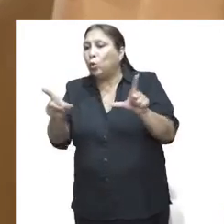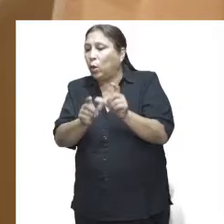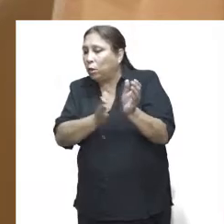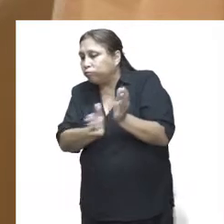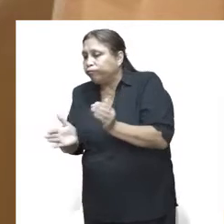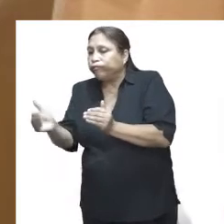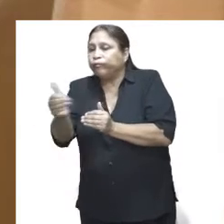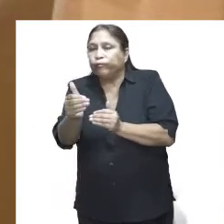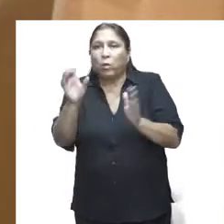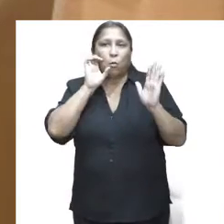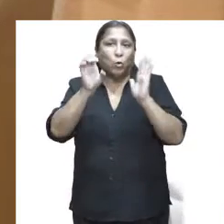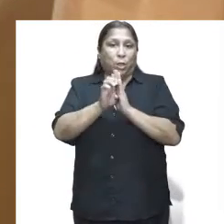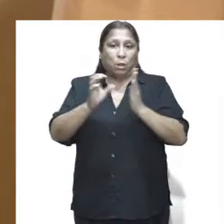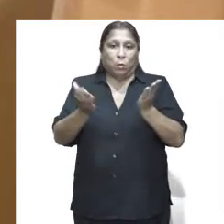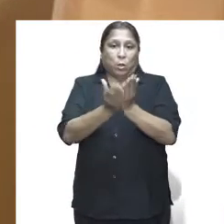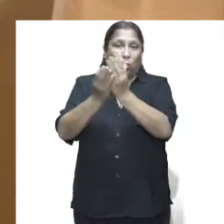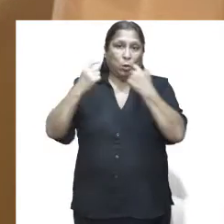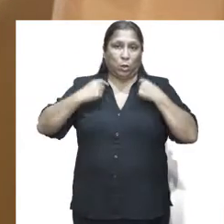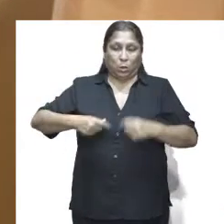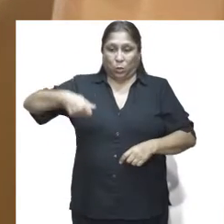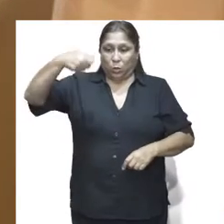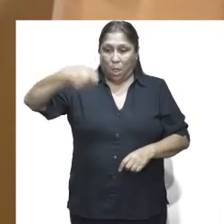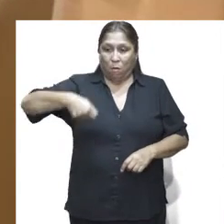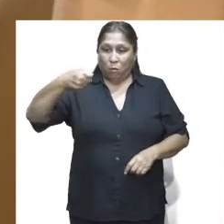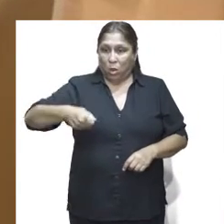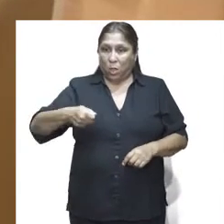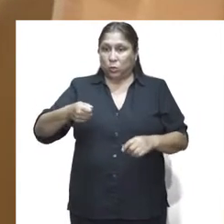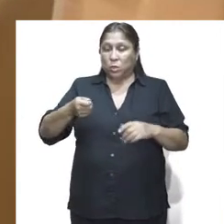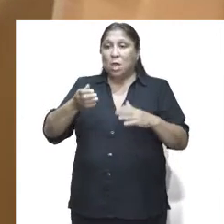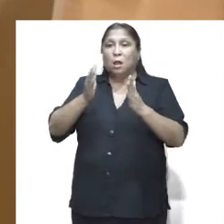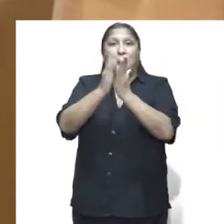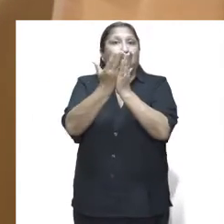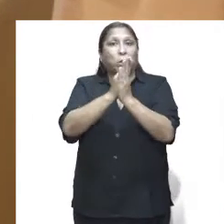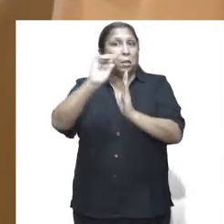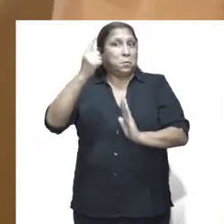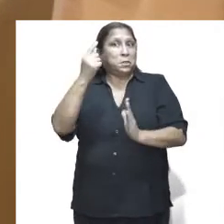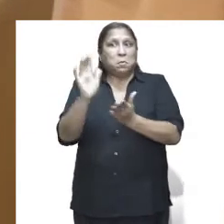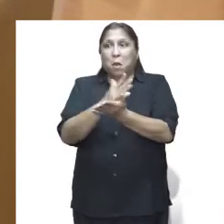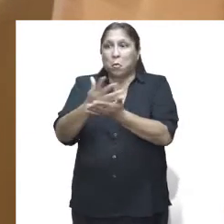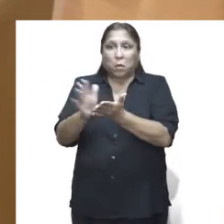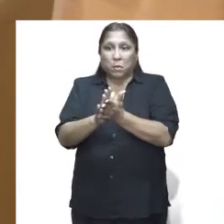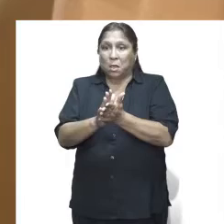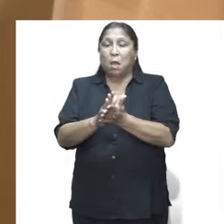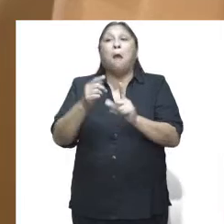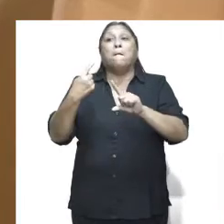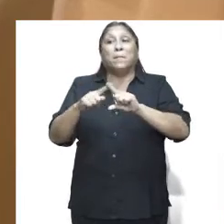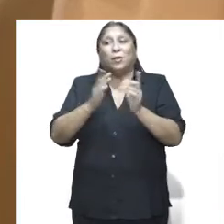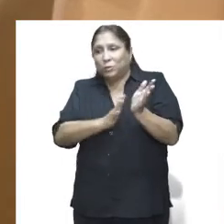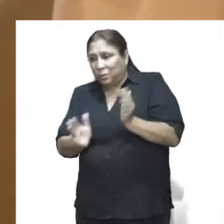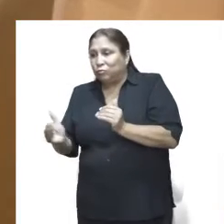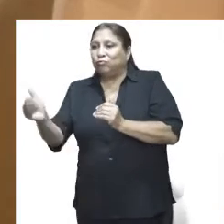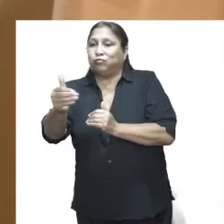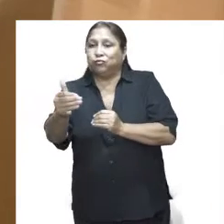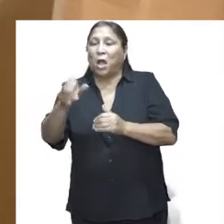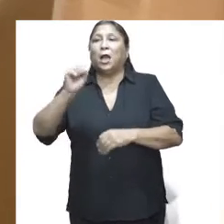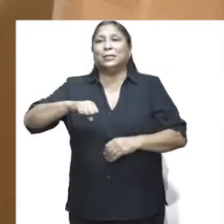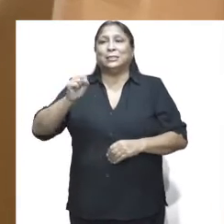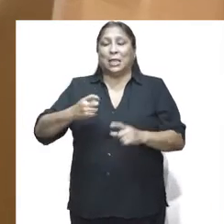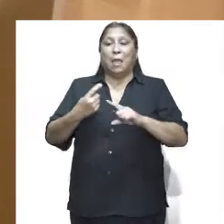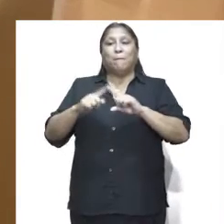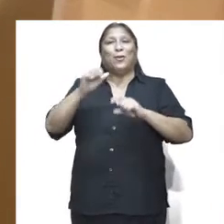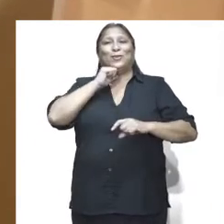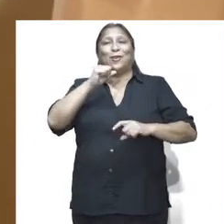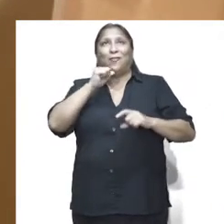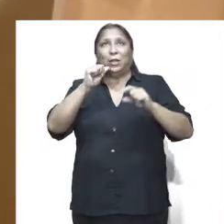ocurrió por ejemplo en el Colegio Guadalupe, que se ubicó, ¿no?, por la puerta principal no se podía entrar, pero sí por una puerta lateral, pero lo que hace falta son